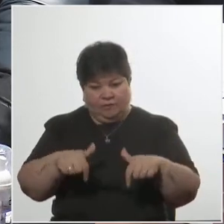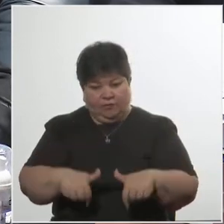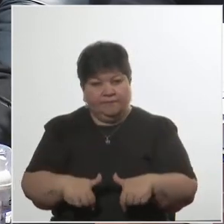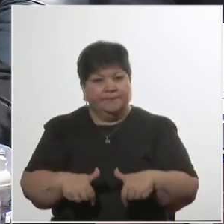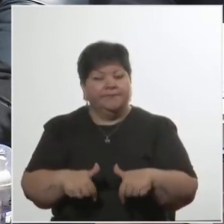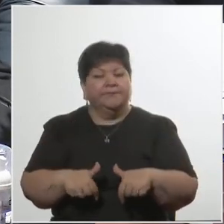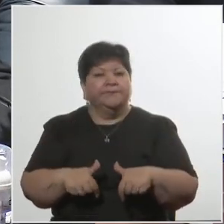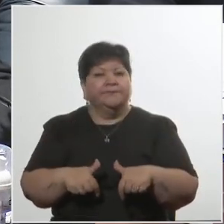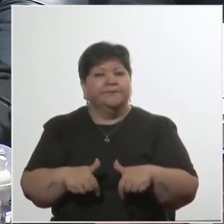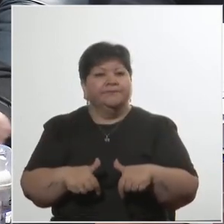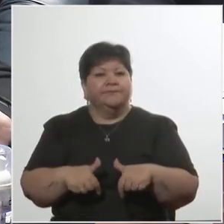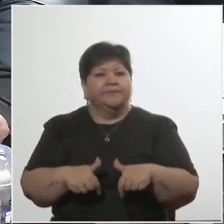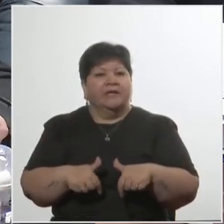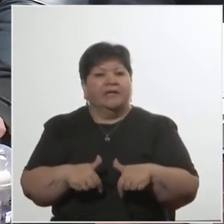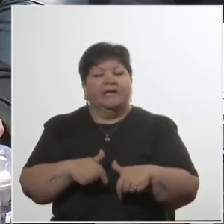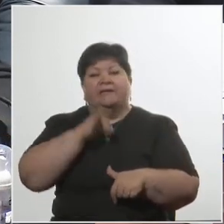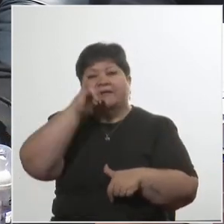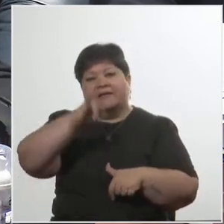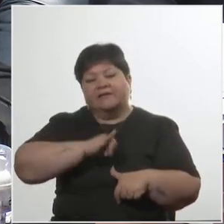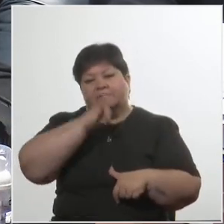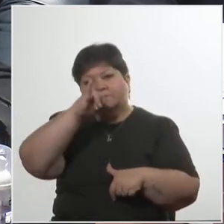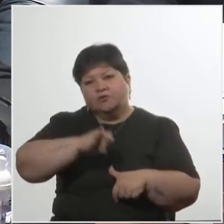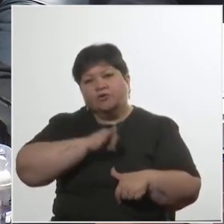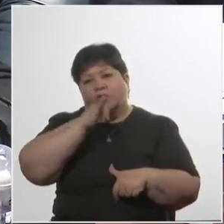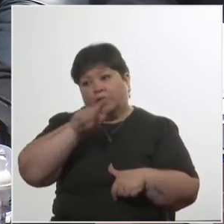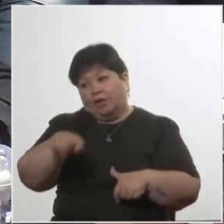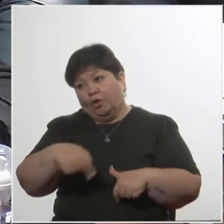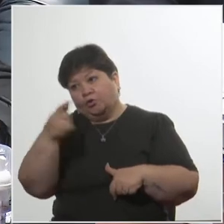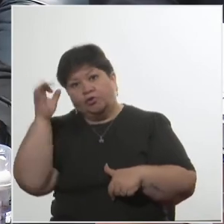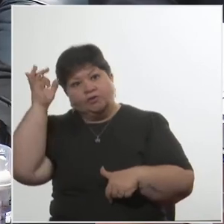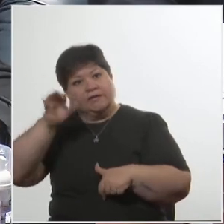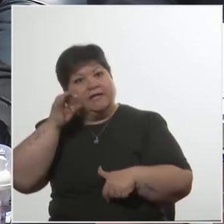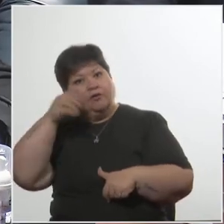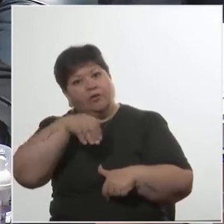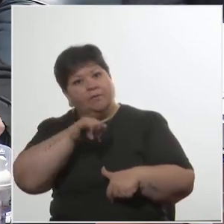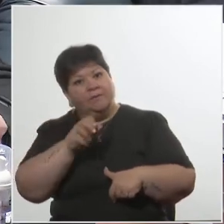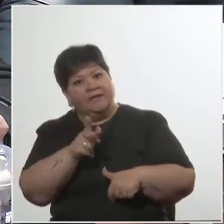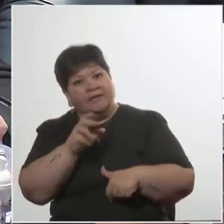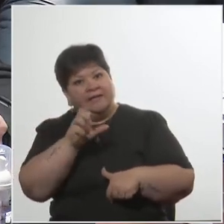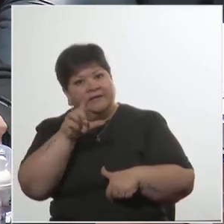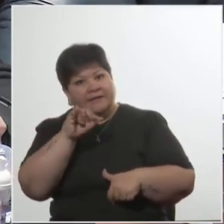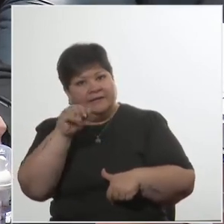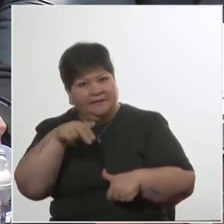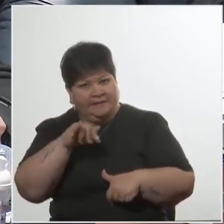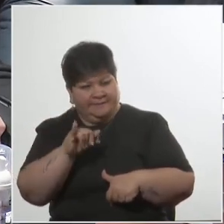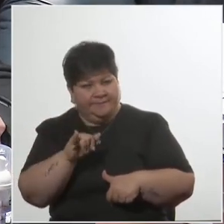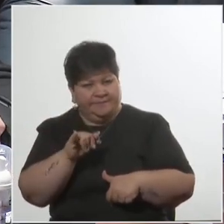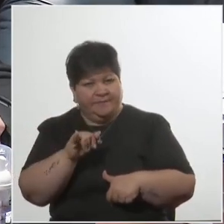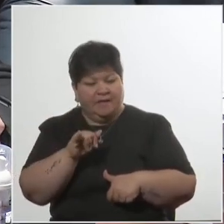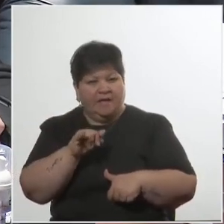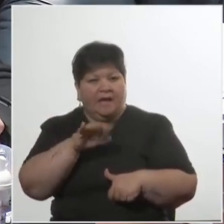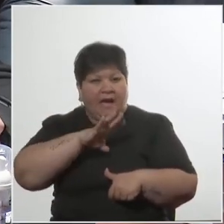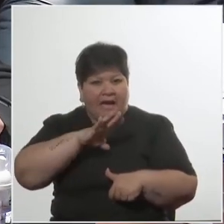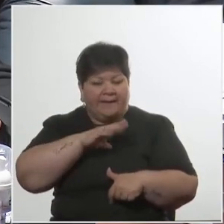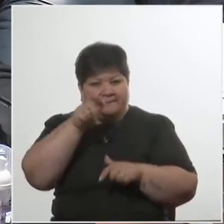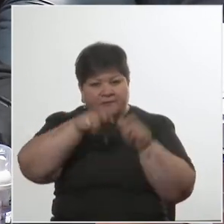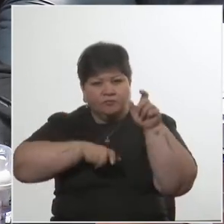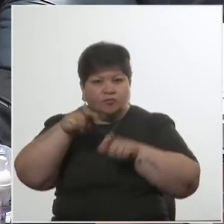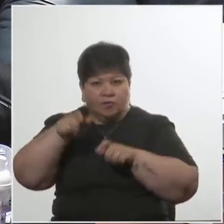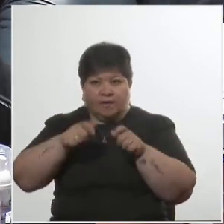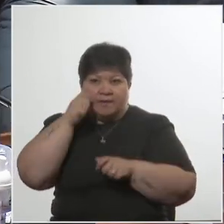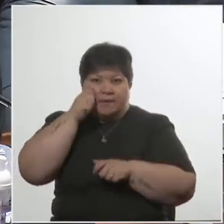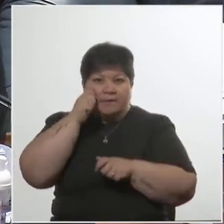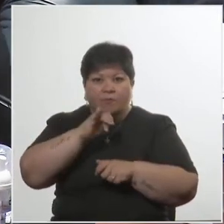que hay que interviene otros otros senadores como selmar mikellini y Aparecen las personas que dan